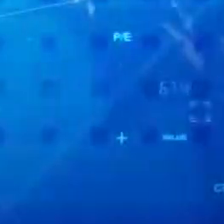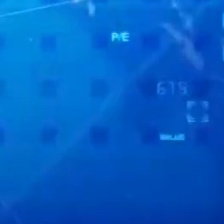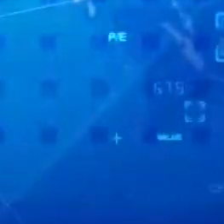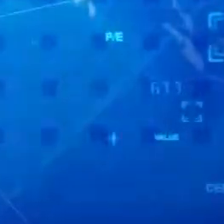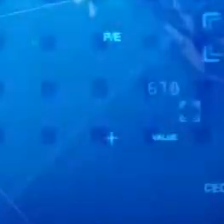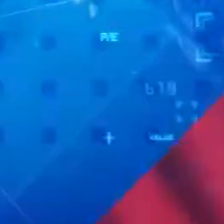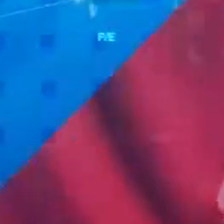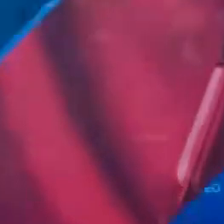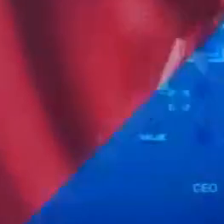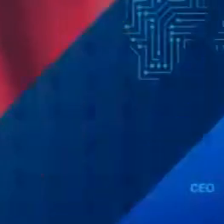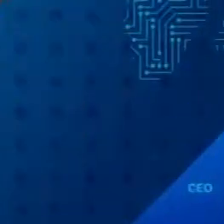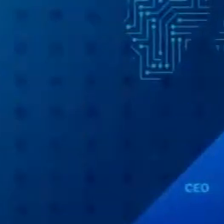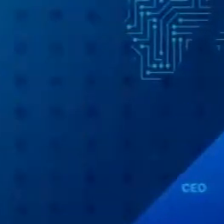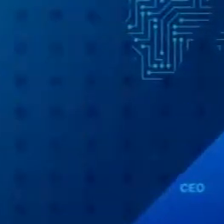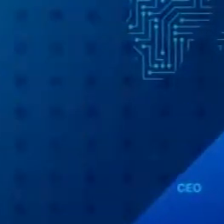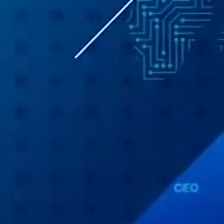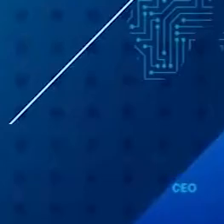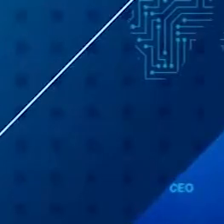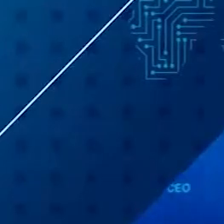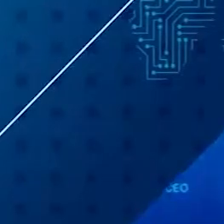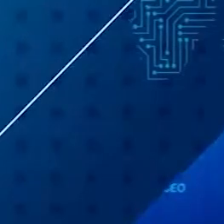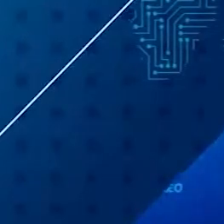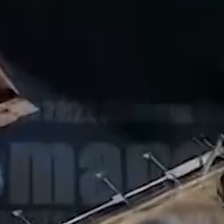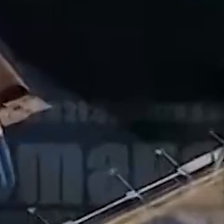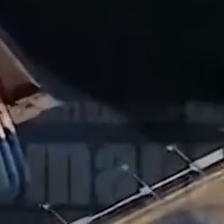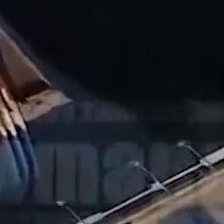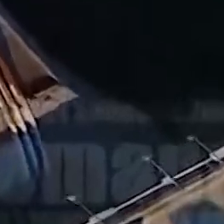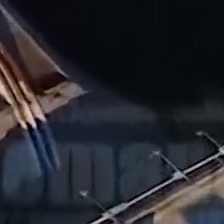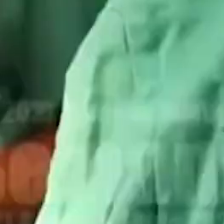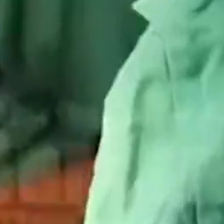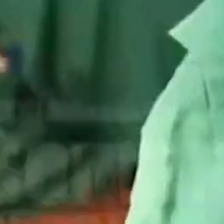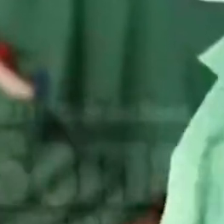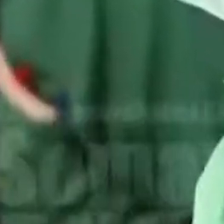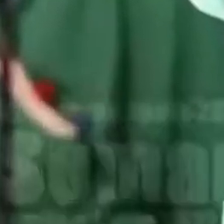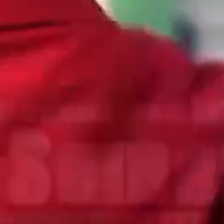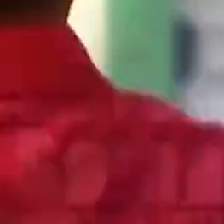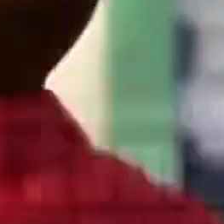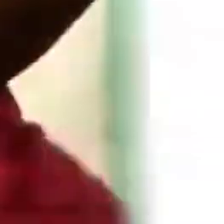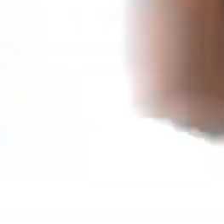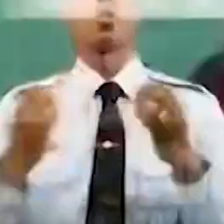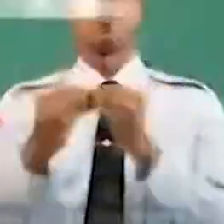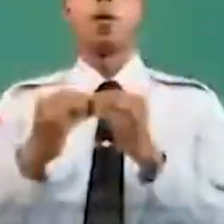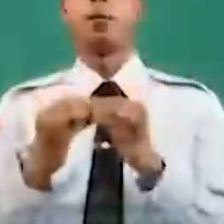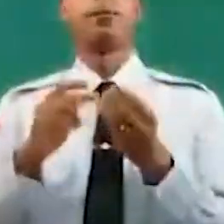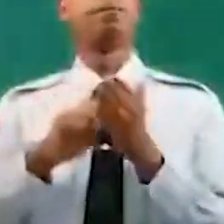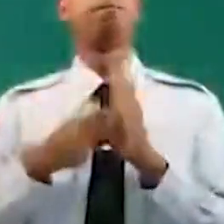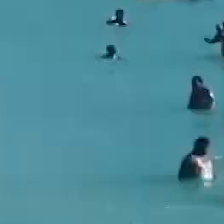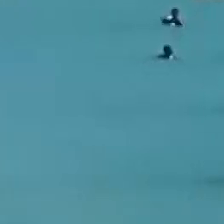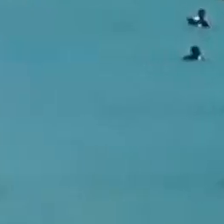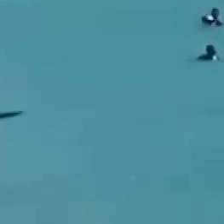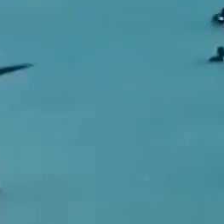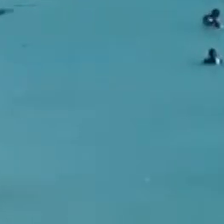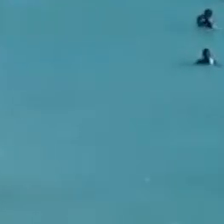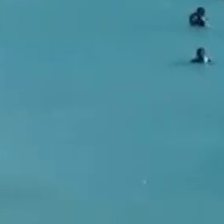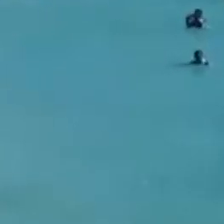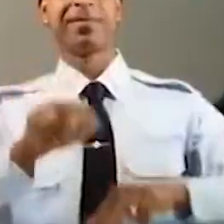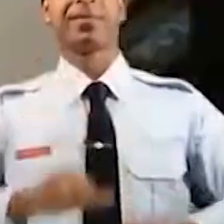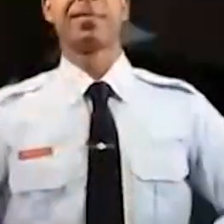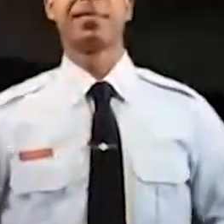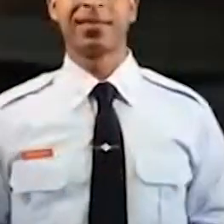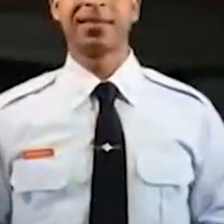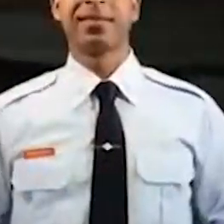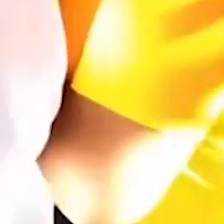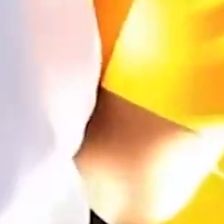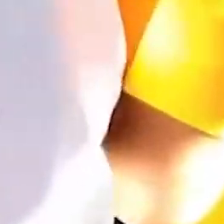Televisión Dominicana, CERTV. tendrá la más amplia cobertura informativa